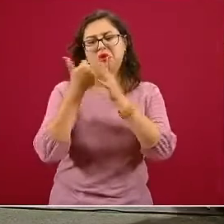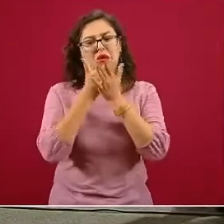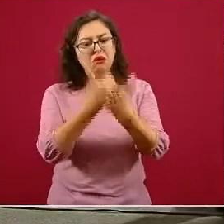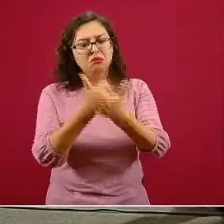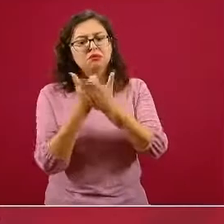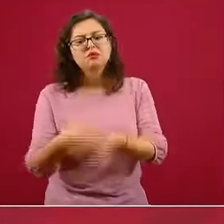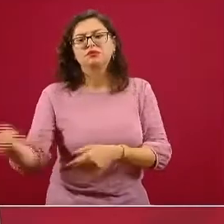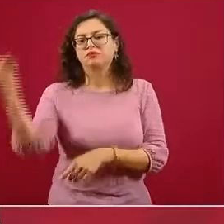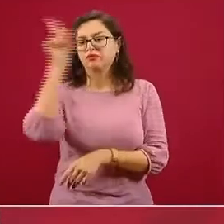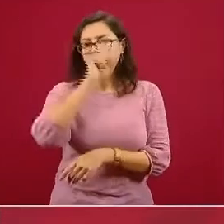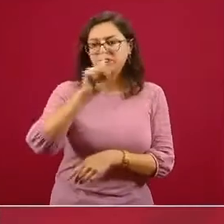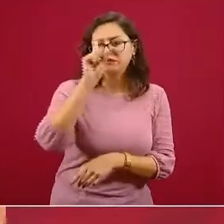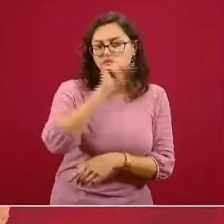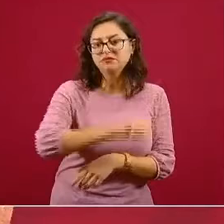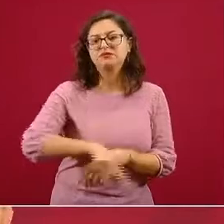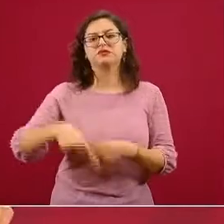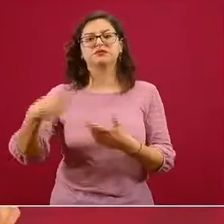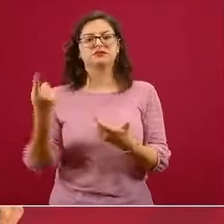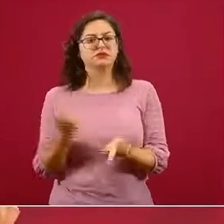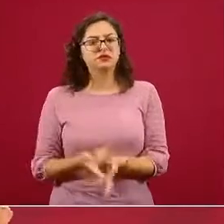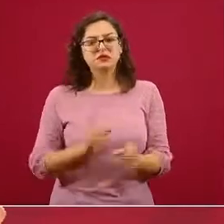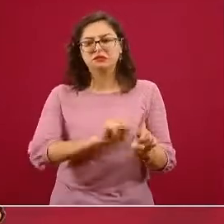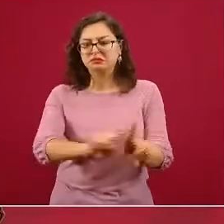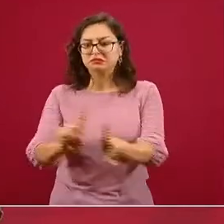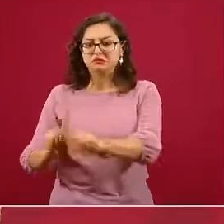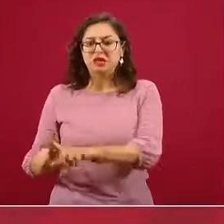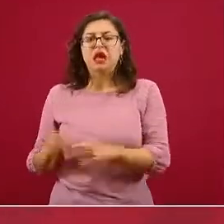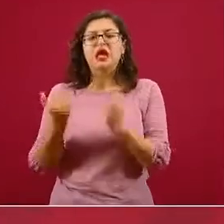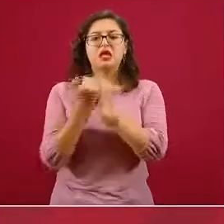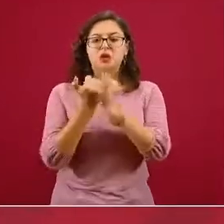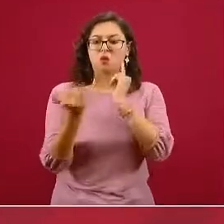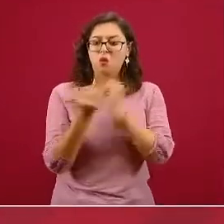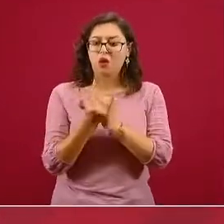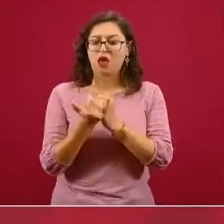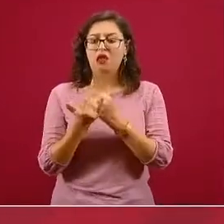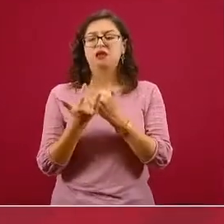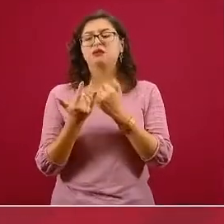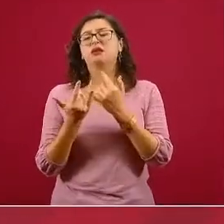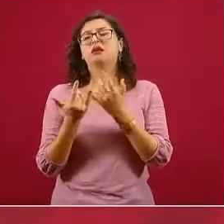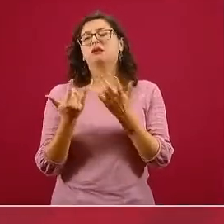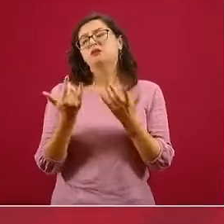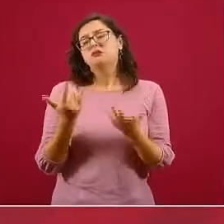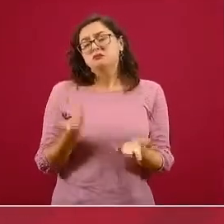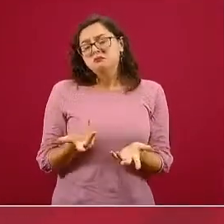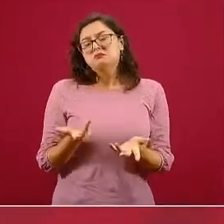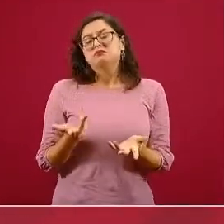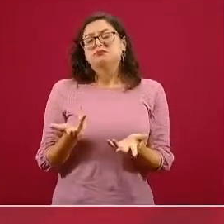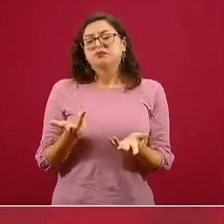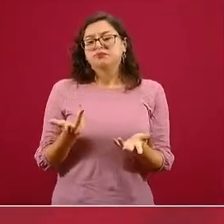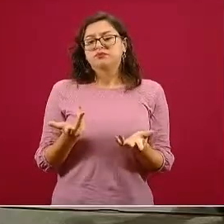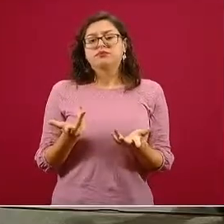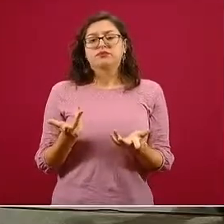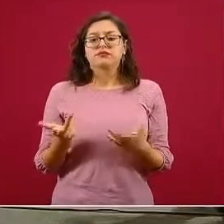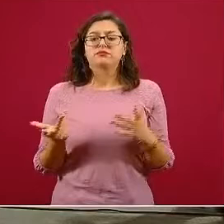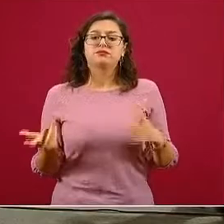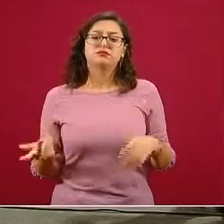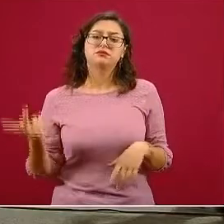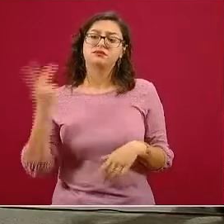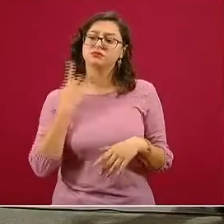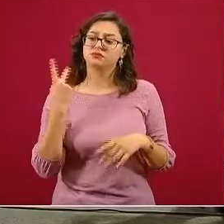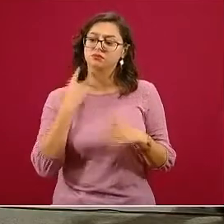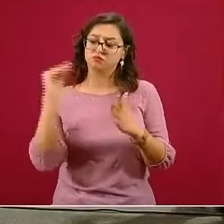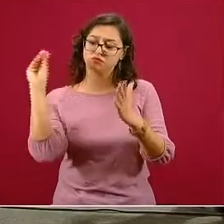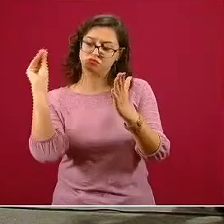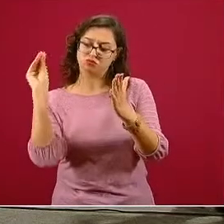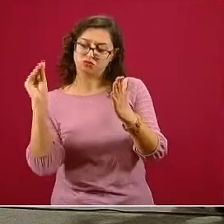asesoría científica, asesoría técnica, también con el diseño de distintas políticas